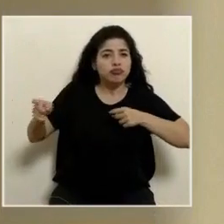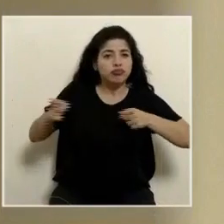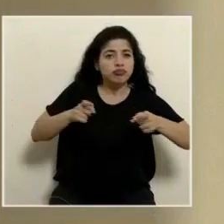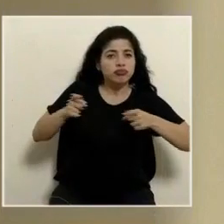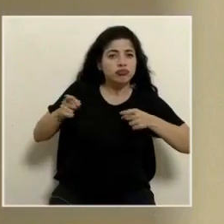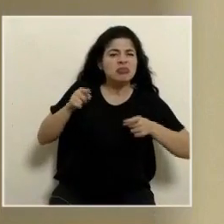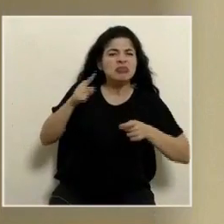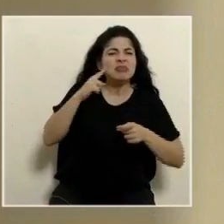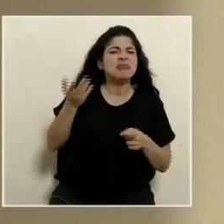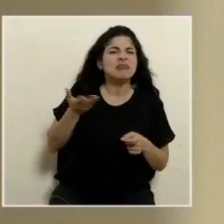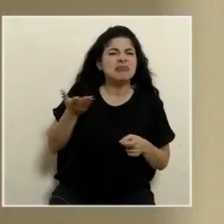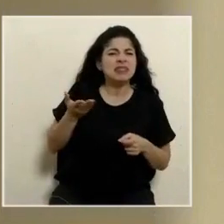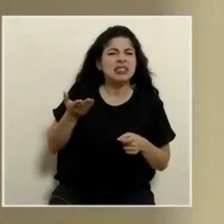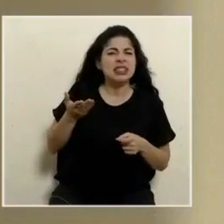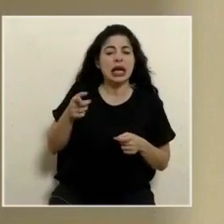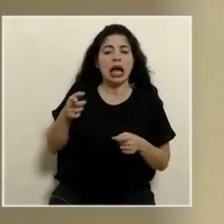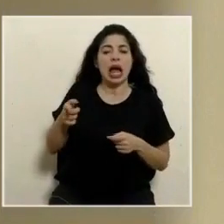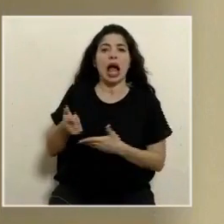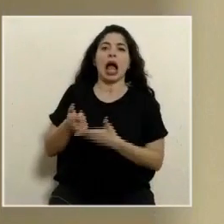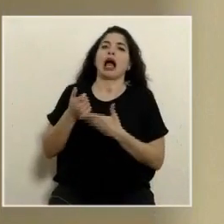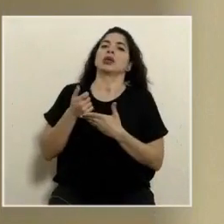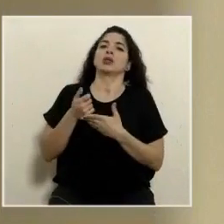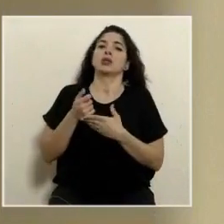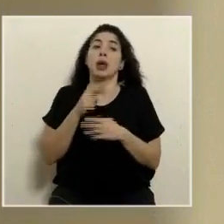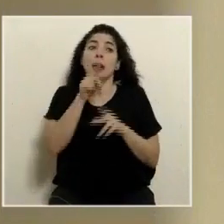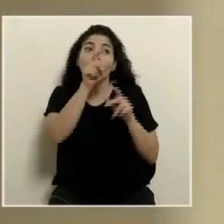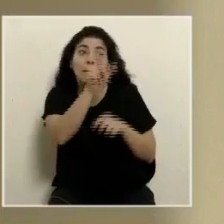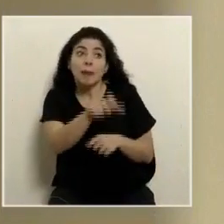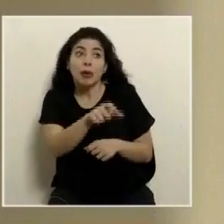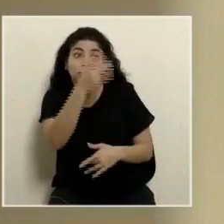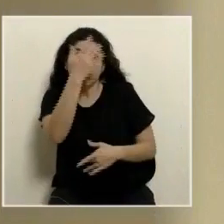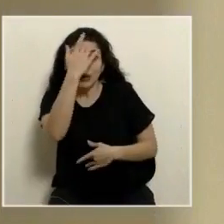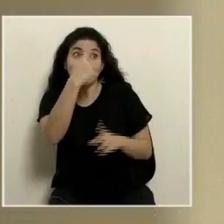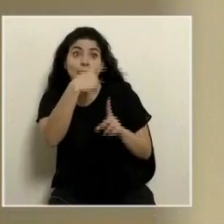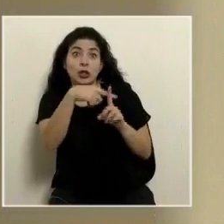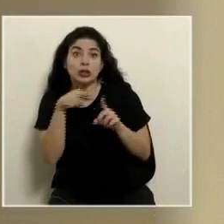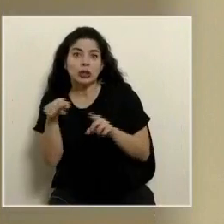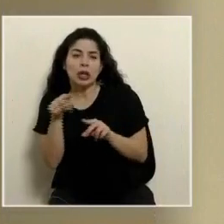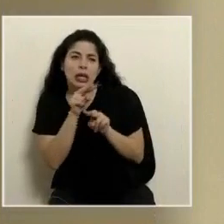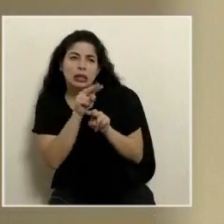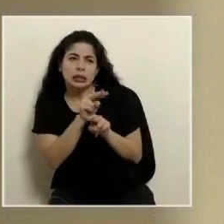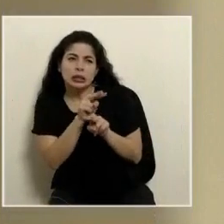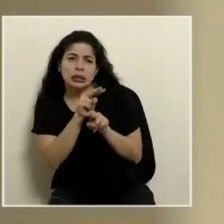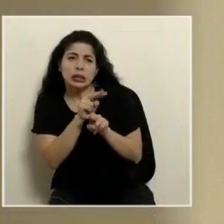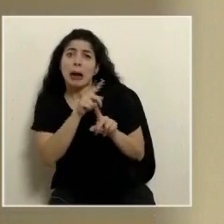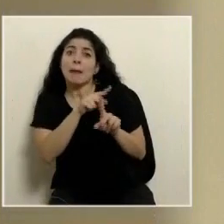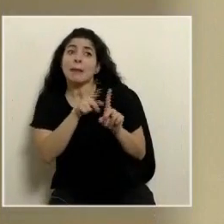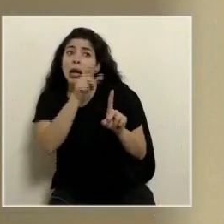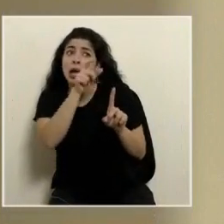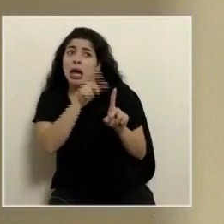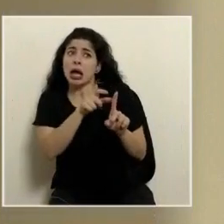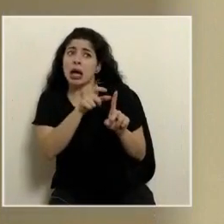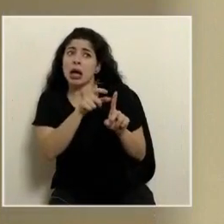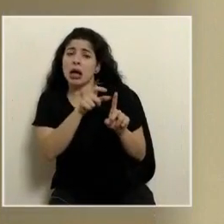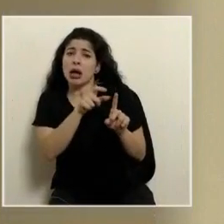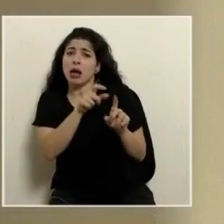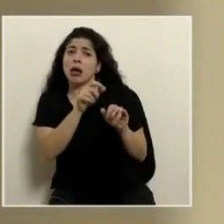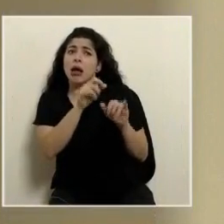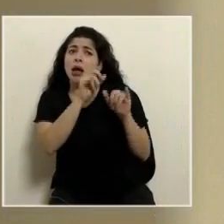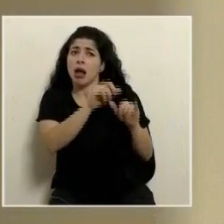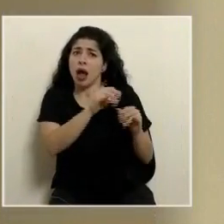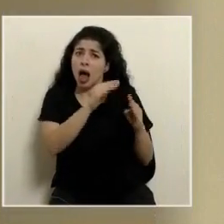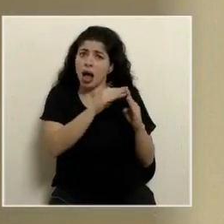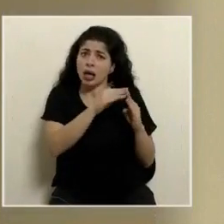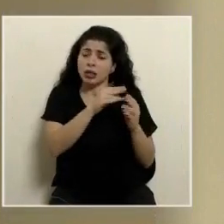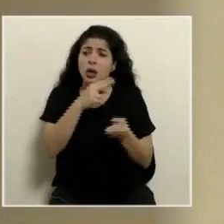se puedan monitorear personas positivas de COVID, pero que todavía no deberían estar en su casa ni deberían estar